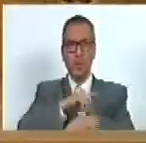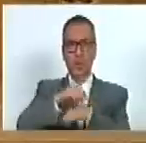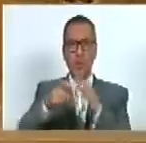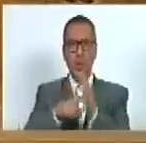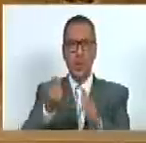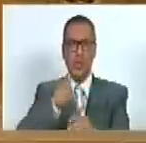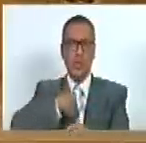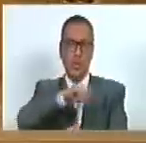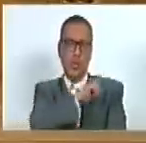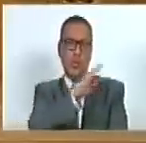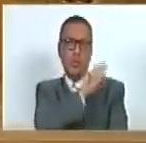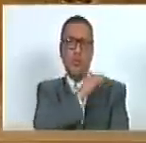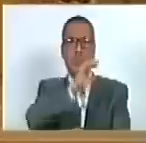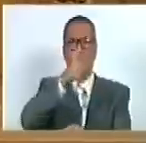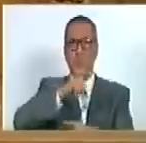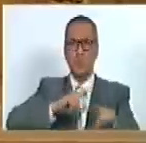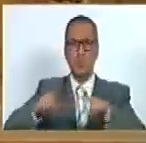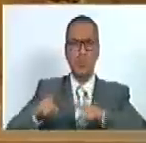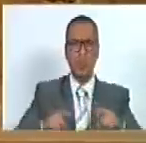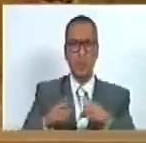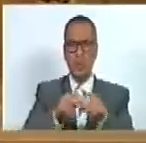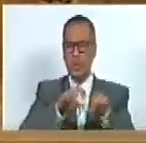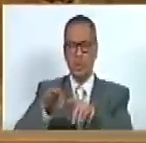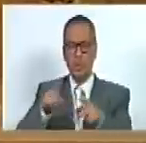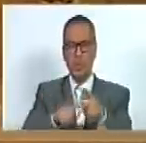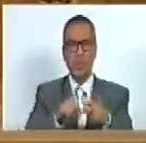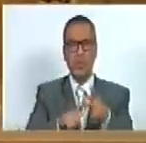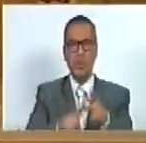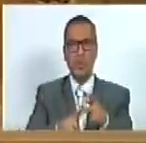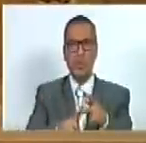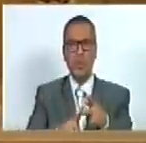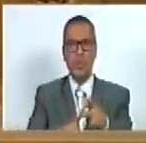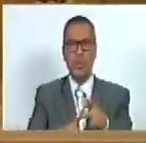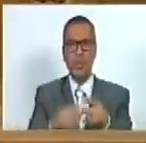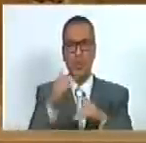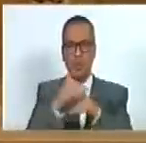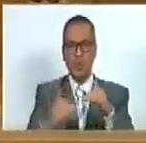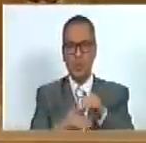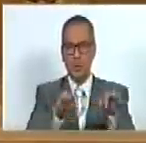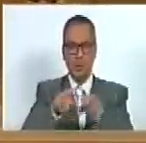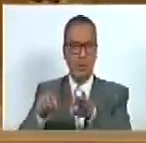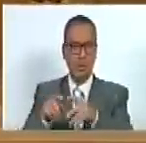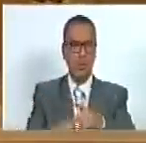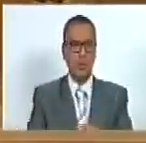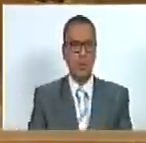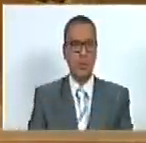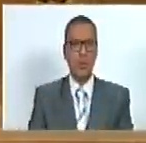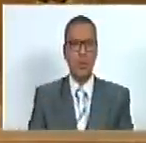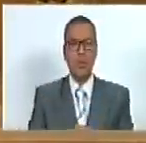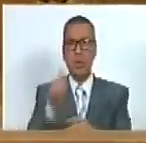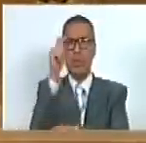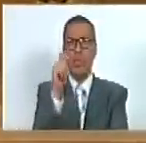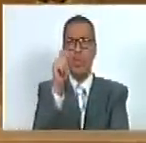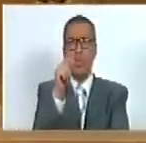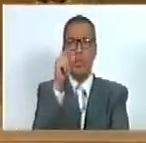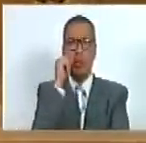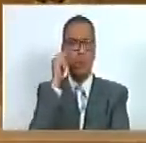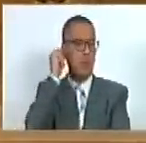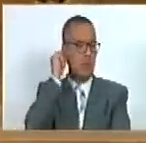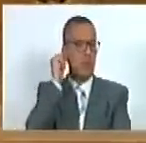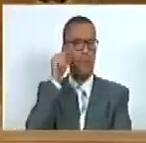nuestra Junta Directiva, ciudadana secretaria, ciudadano subsecretaria, diputados,